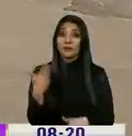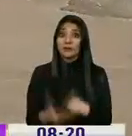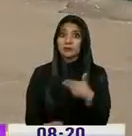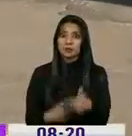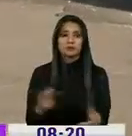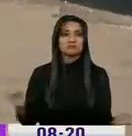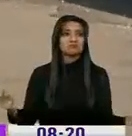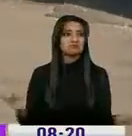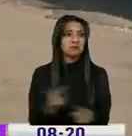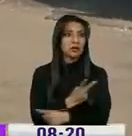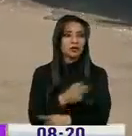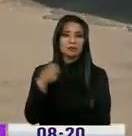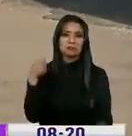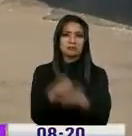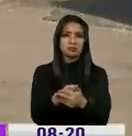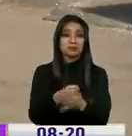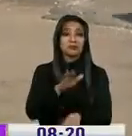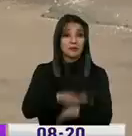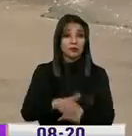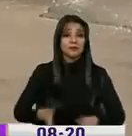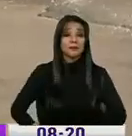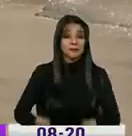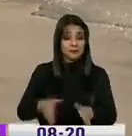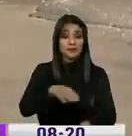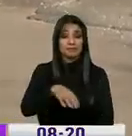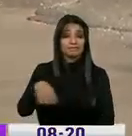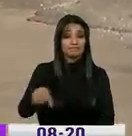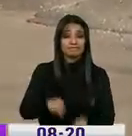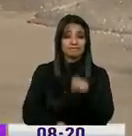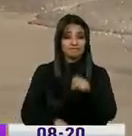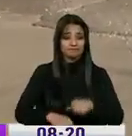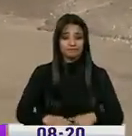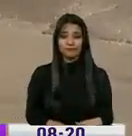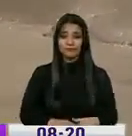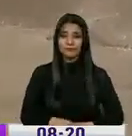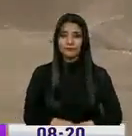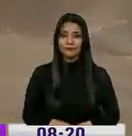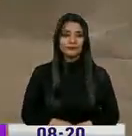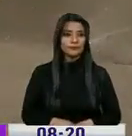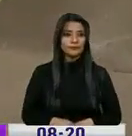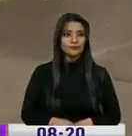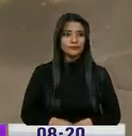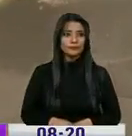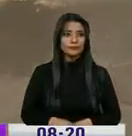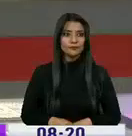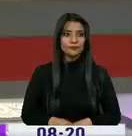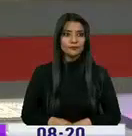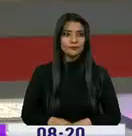produzcan graves accidentes por el deterioro de la carpeta asfáltica. Informó Sofía Vintimilla. ¿Qué cantidad de...